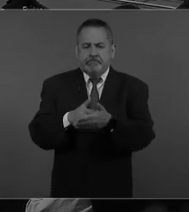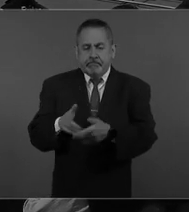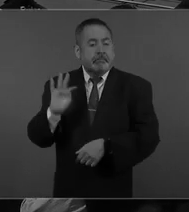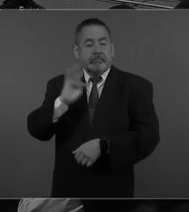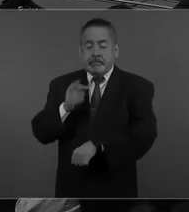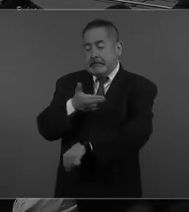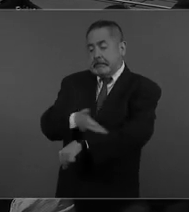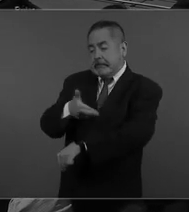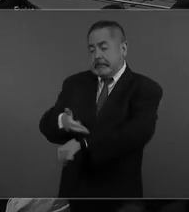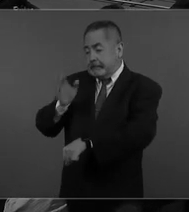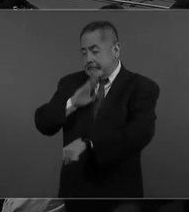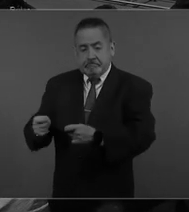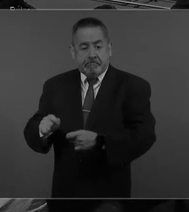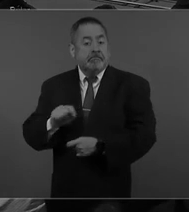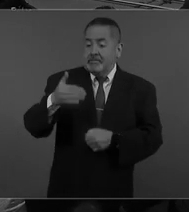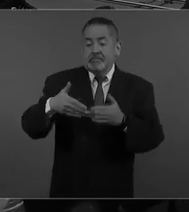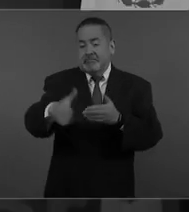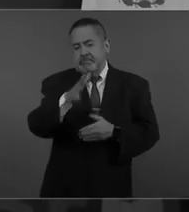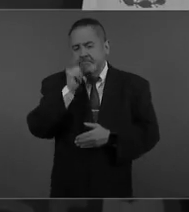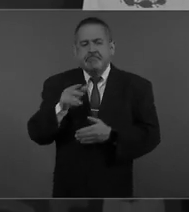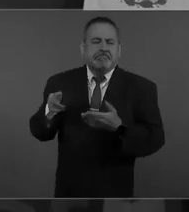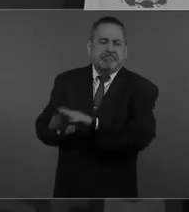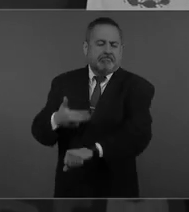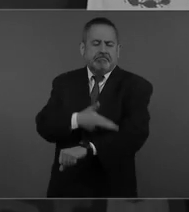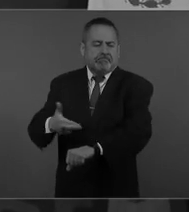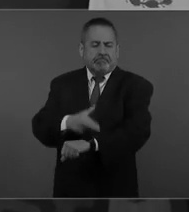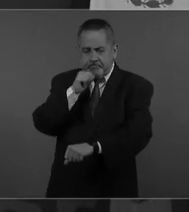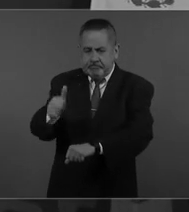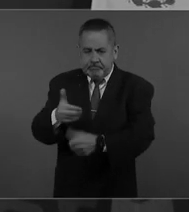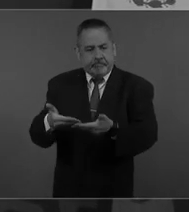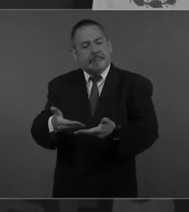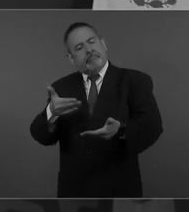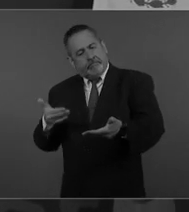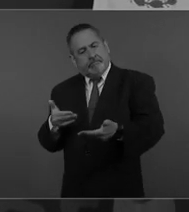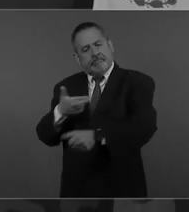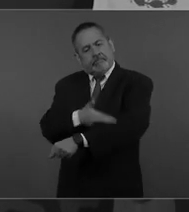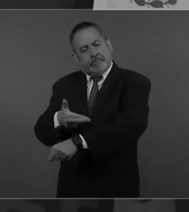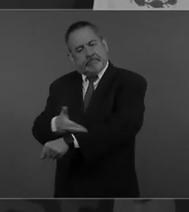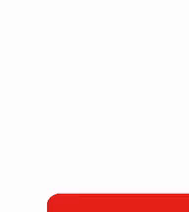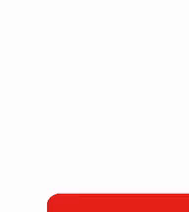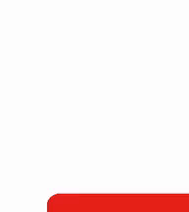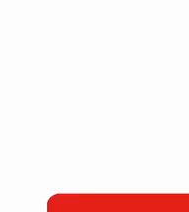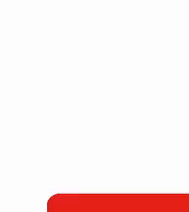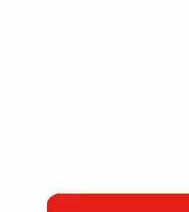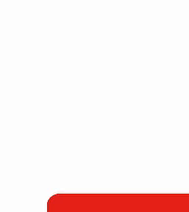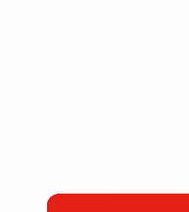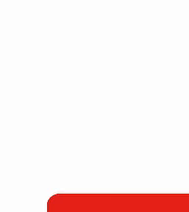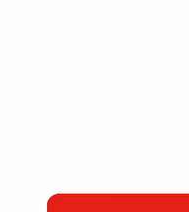mal el registro, pueden regularizar su situación electoral hasta el 5 de mayo.